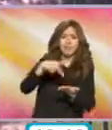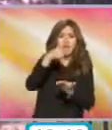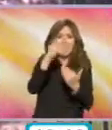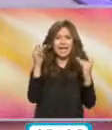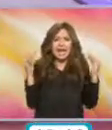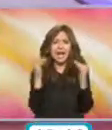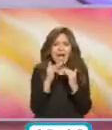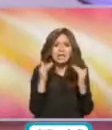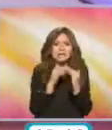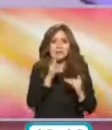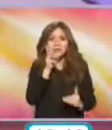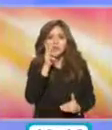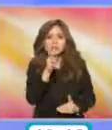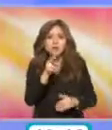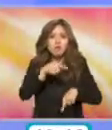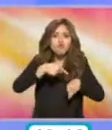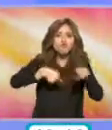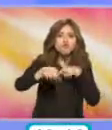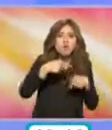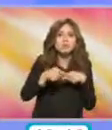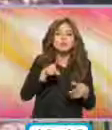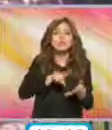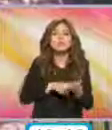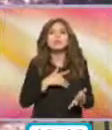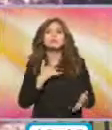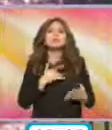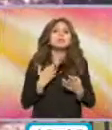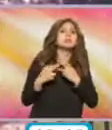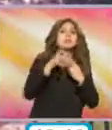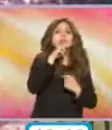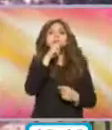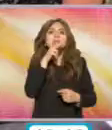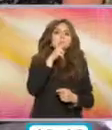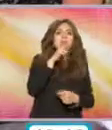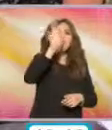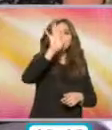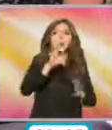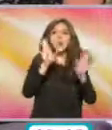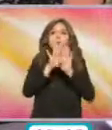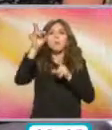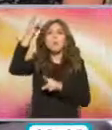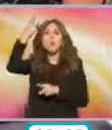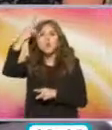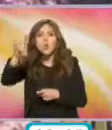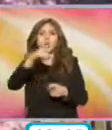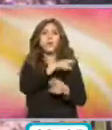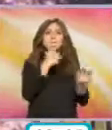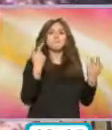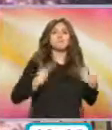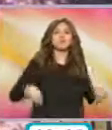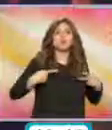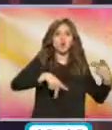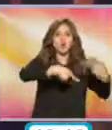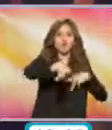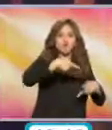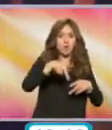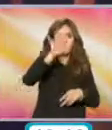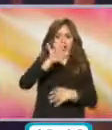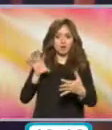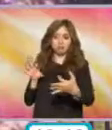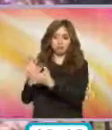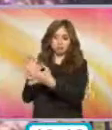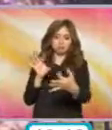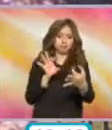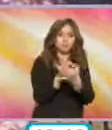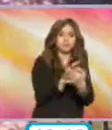tan seguidor y lo siente tan en carne Así propia es. como el dueño del equipo y como el que lo está jugando, ¿no? Porque todos de una u otra manera